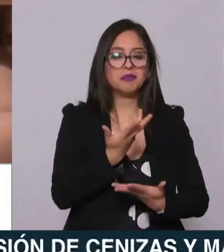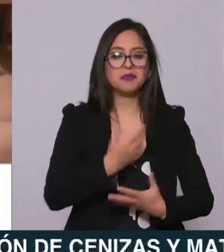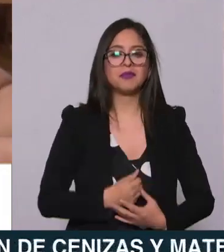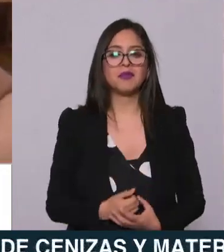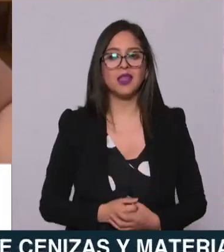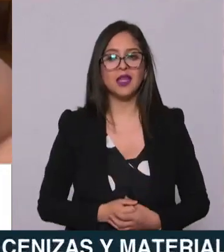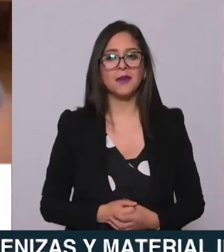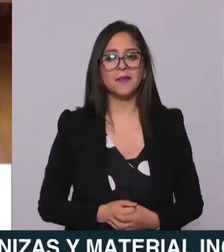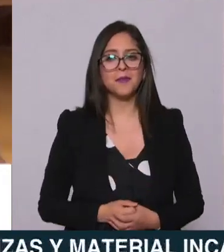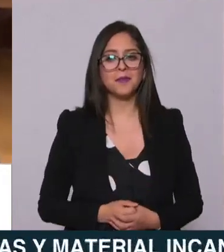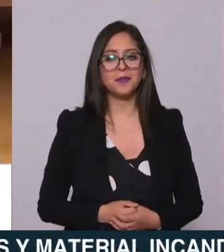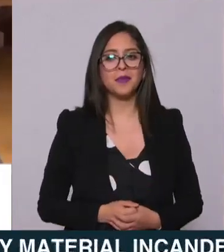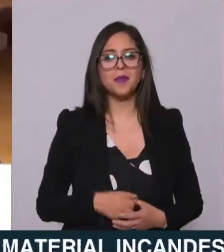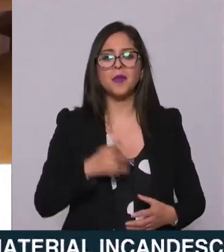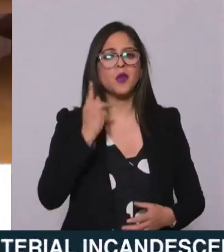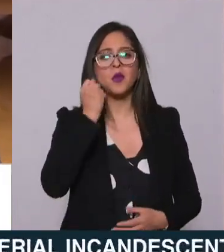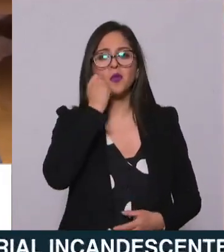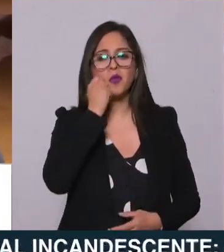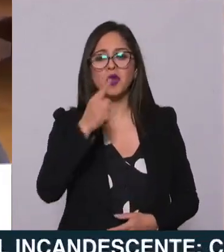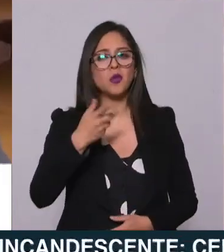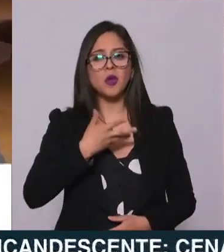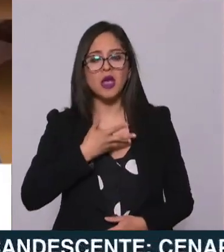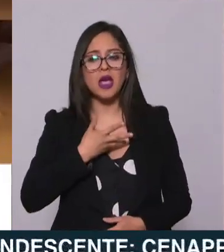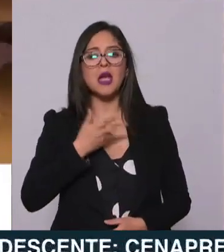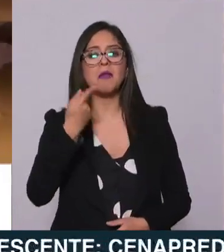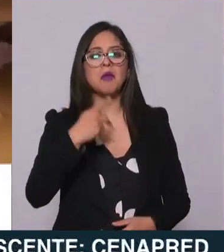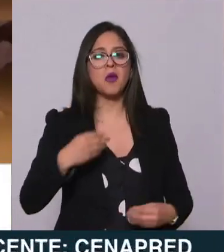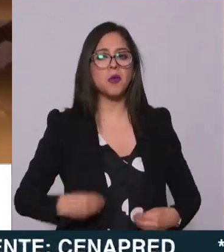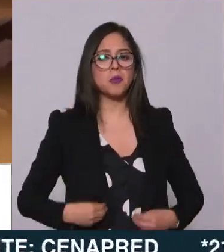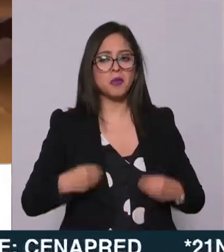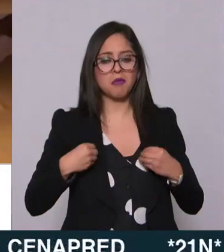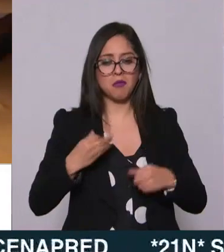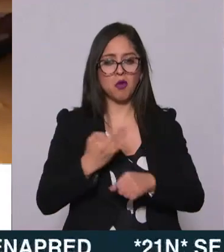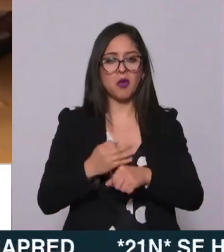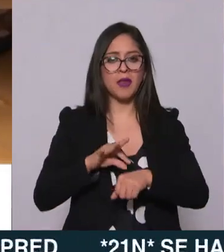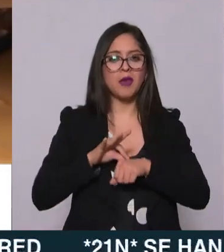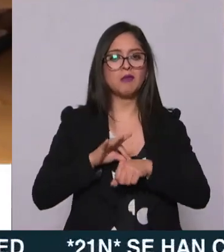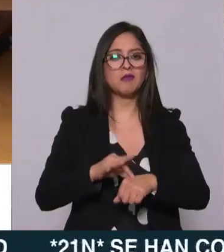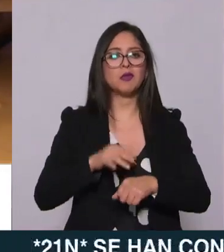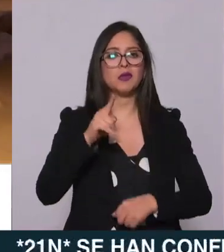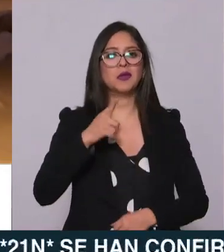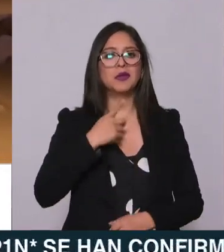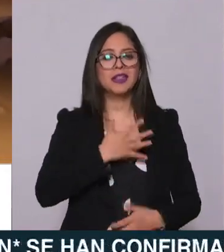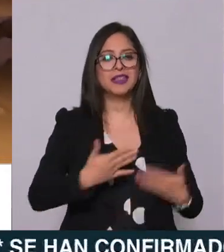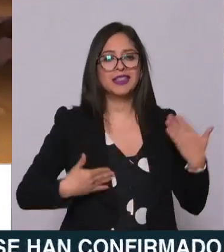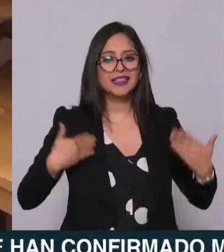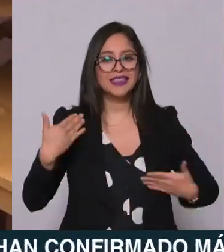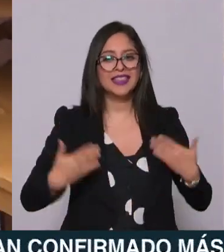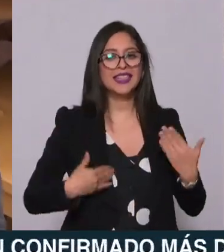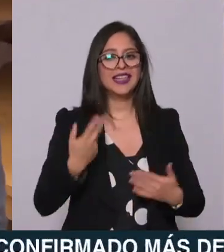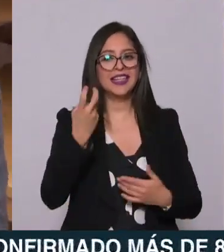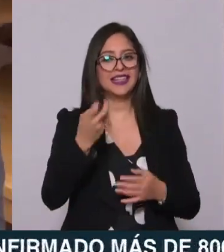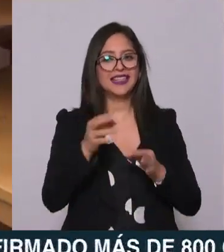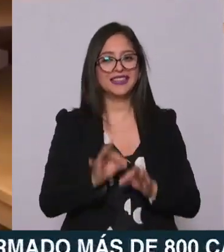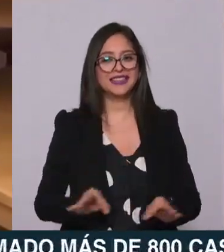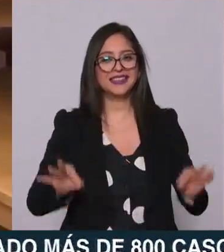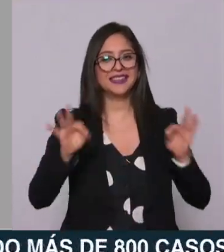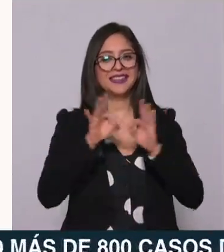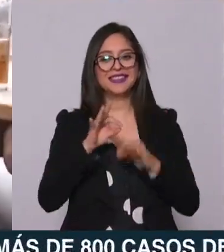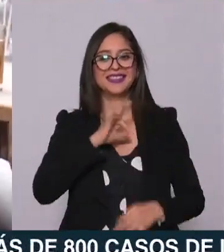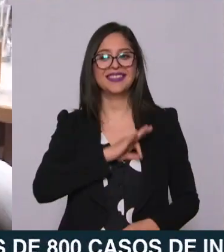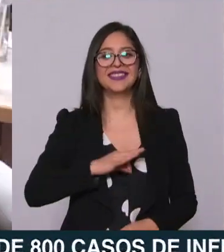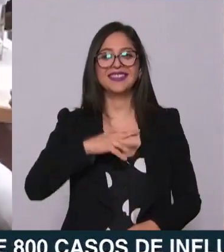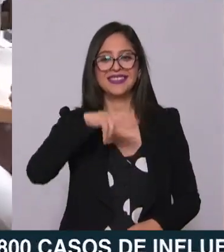lo que tengas ni lo que vivas, pero que lo vivas en el momento, que lo disfrutes, porque es lo que más importa, ¿no? Y feliz Navidad para todos.